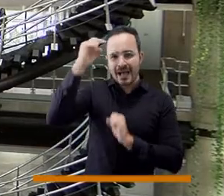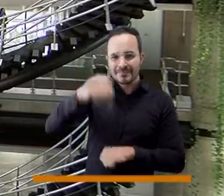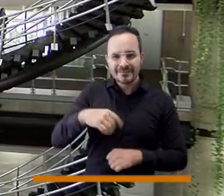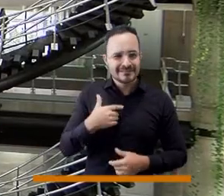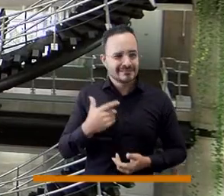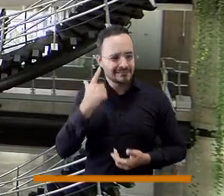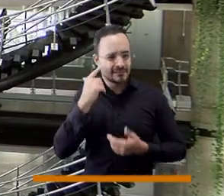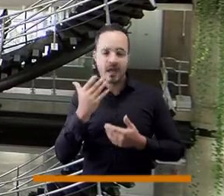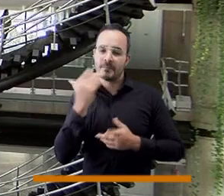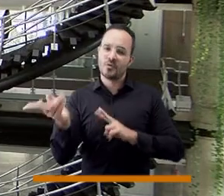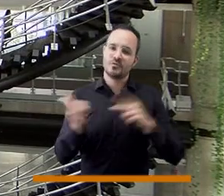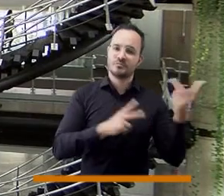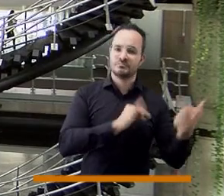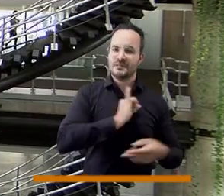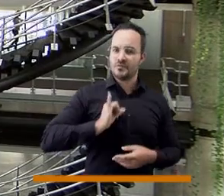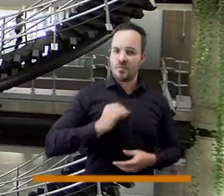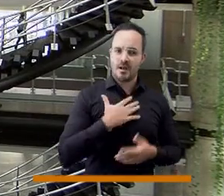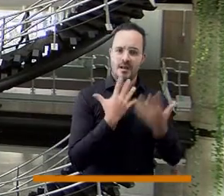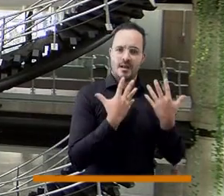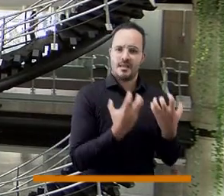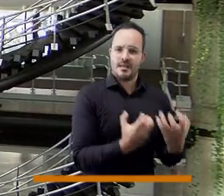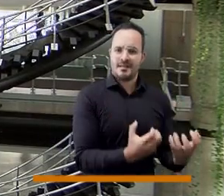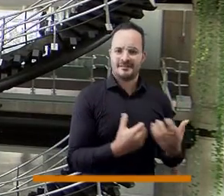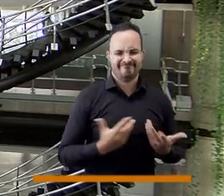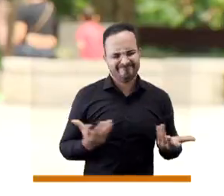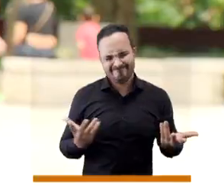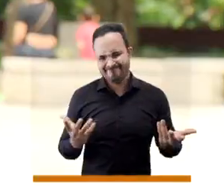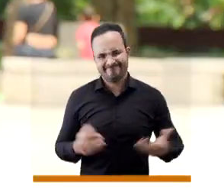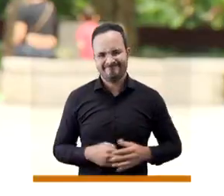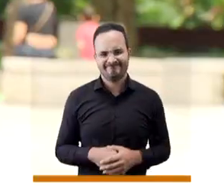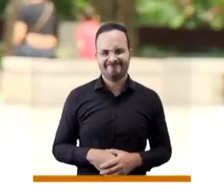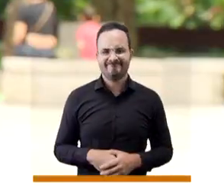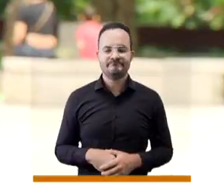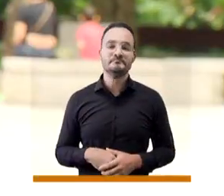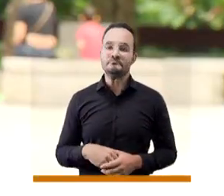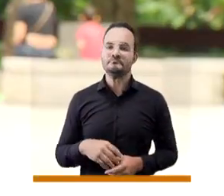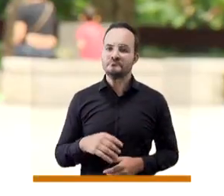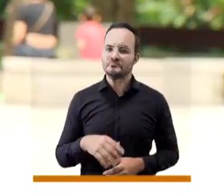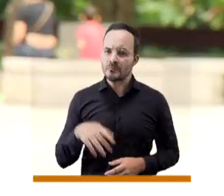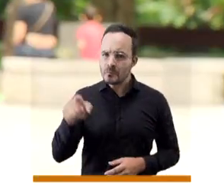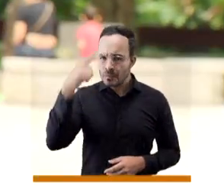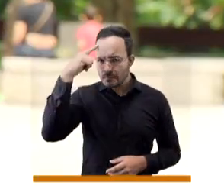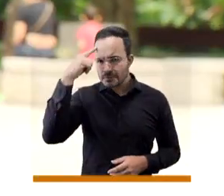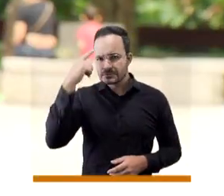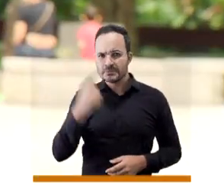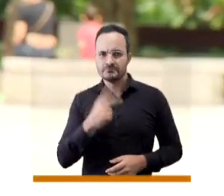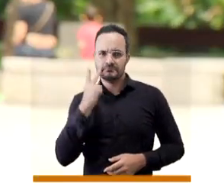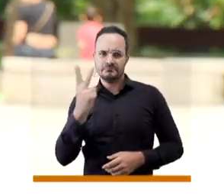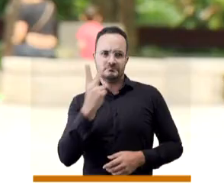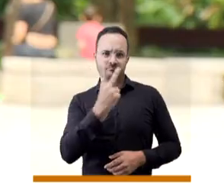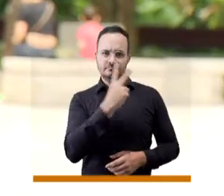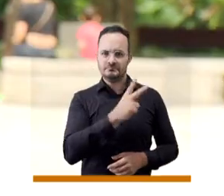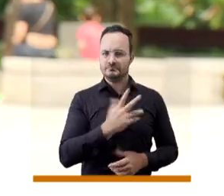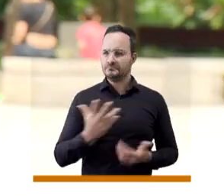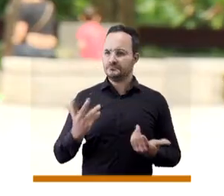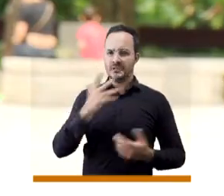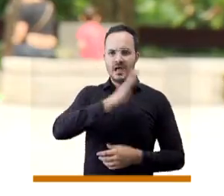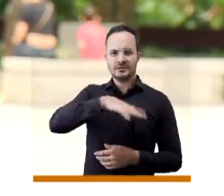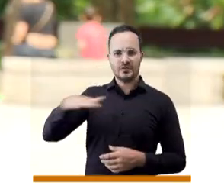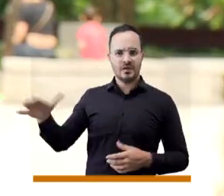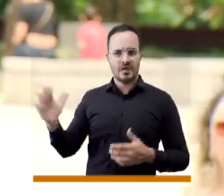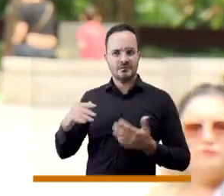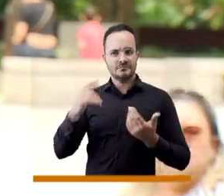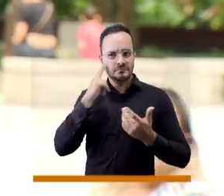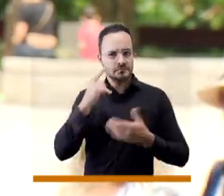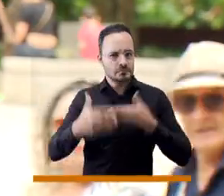solamente a los intereses individuales. ¿Cómo está viendo el panorama, concejal, la fotografía que se está pintando